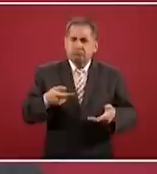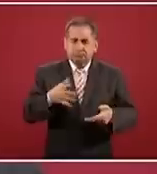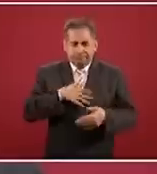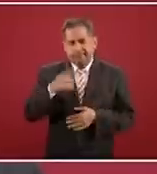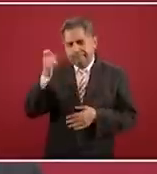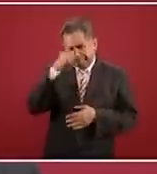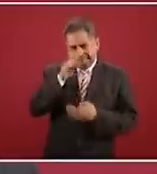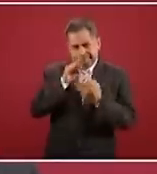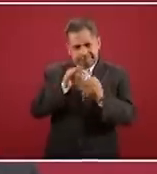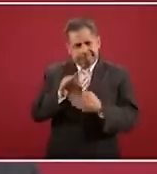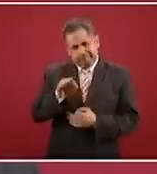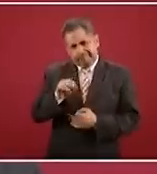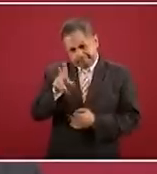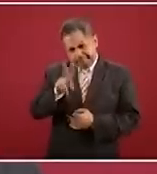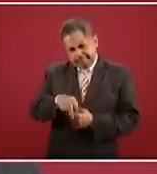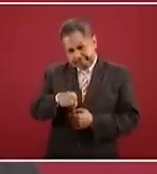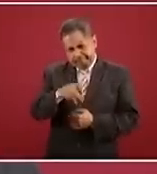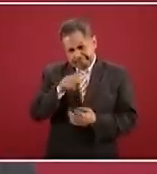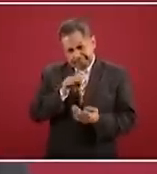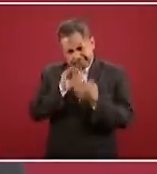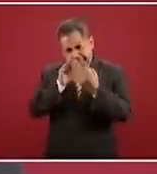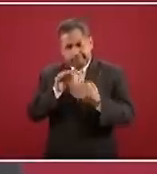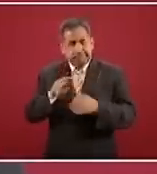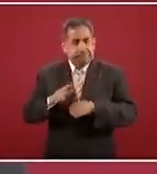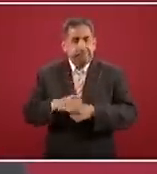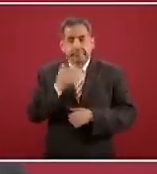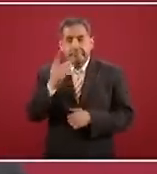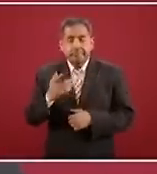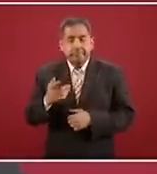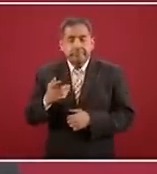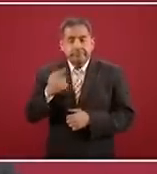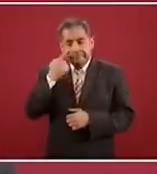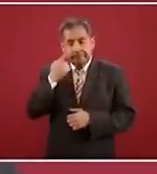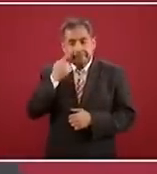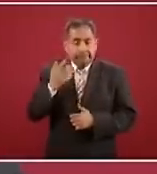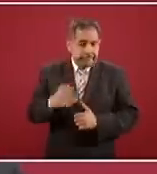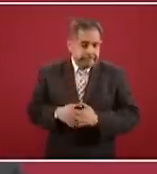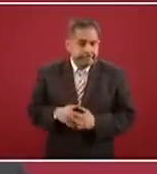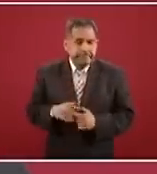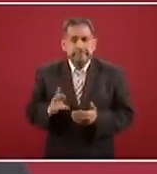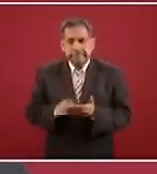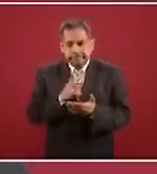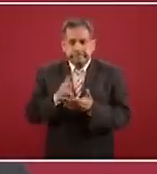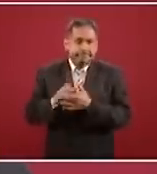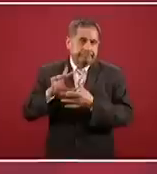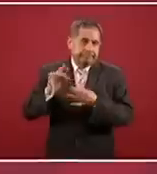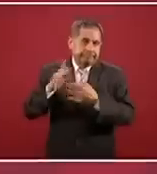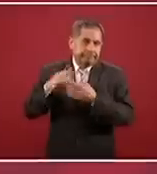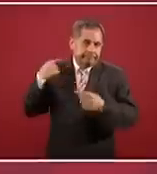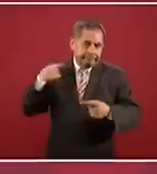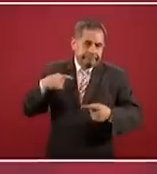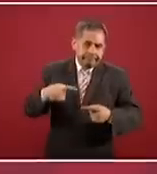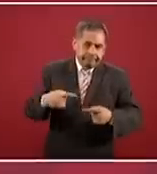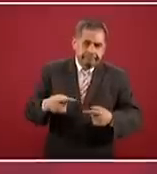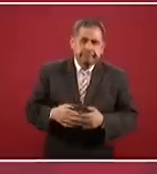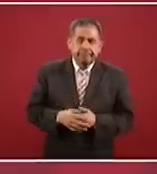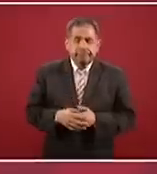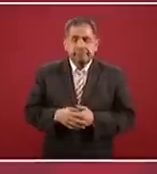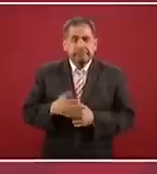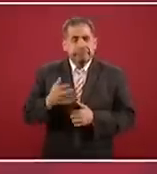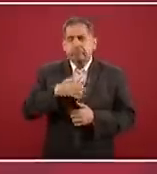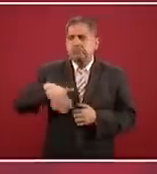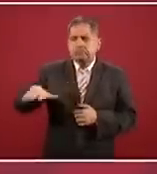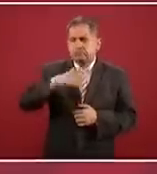retos, desafíos, porque, como hemos estado viendo, y como es del